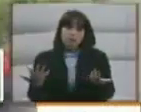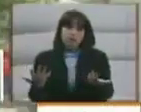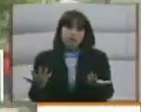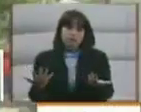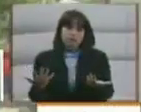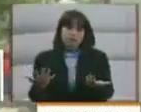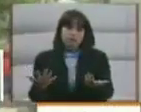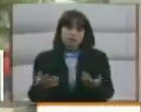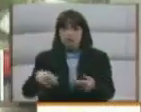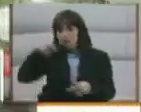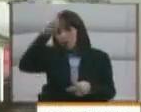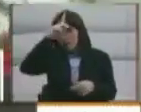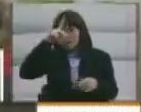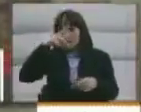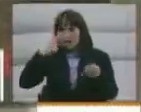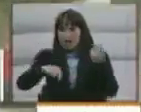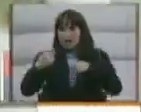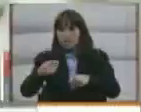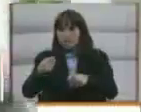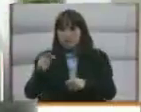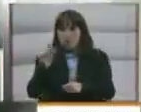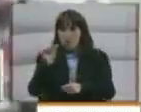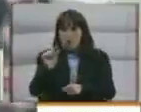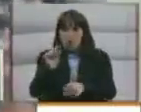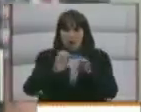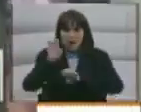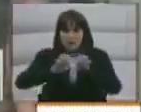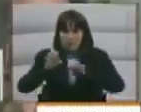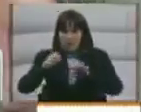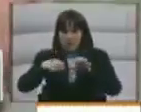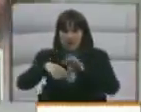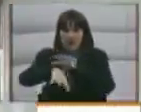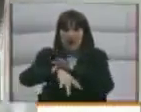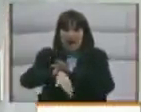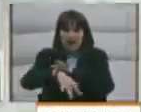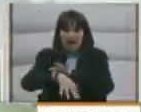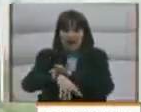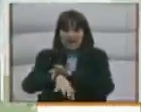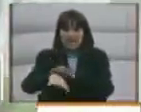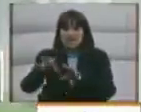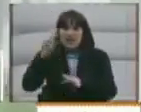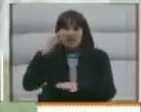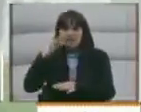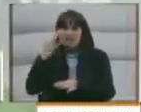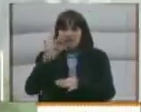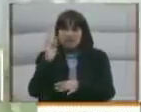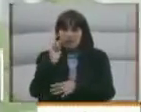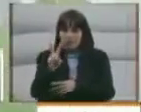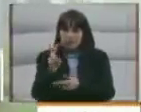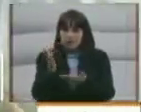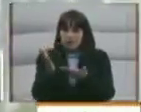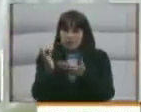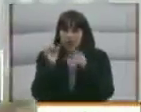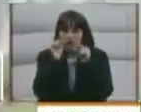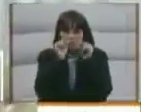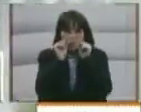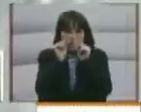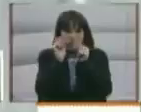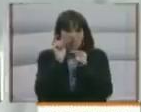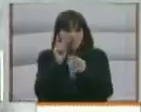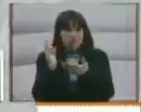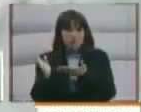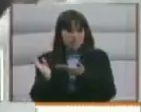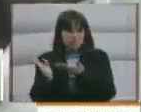bachaquera. Aquí está el animal que se come la raíz de la fresa. Aquí lo estamos observando. Este animal es